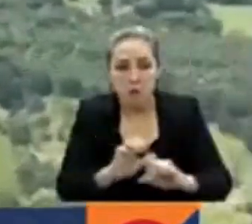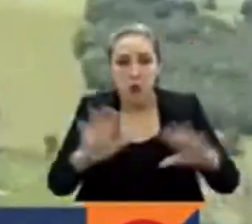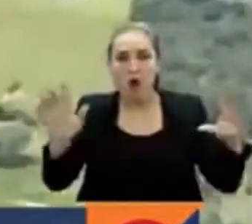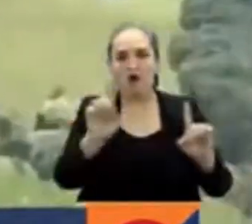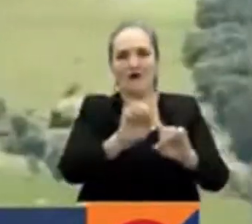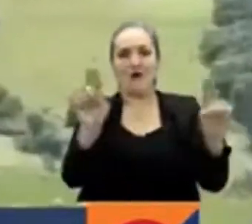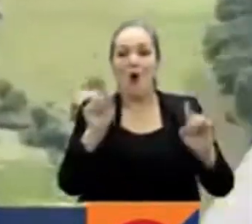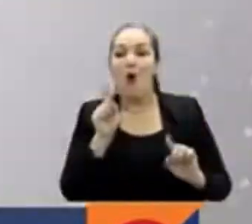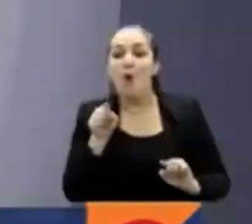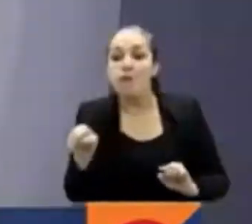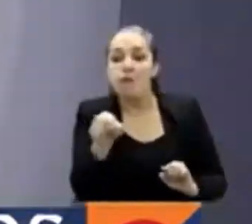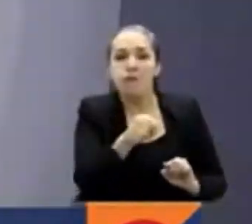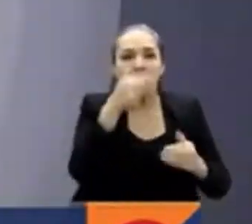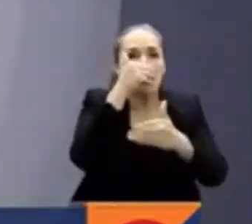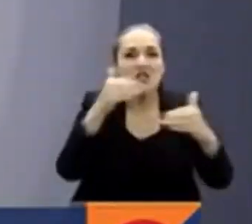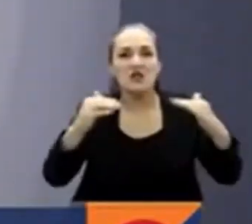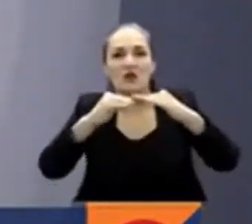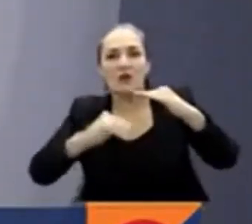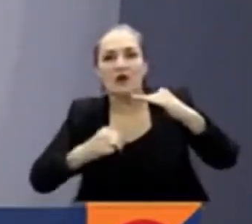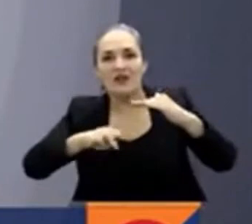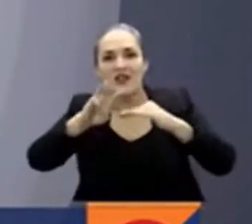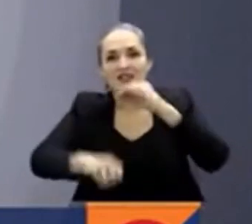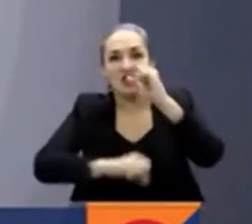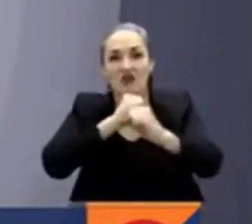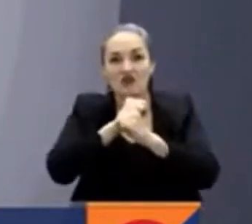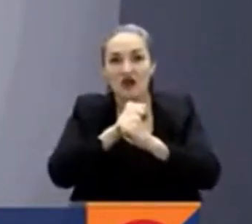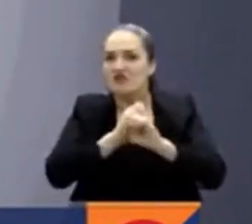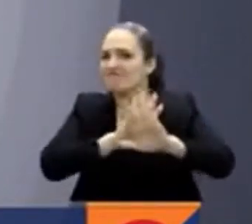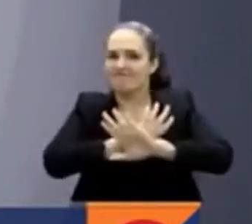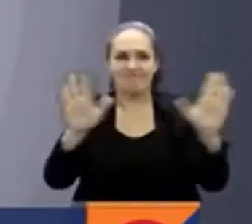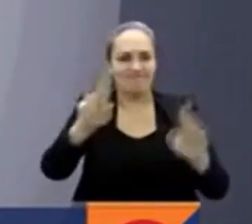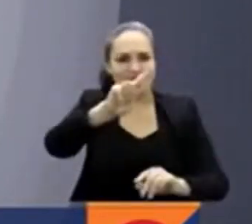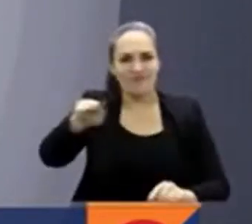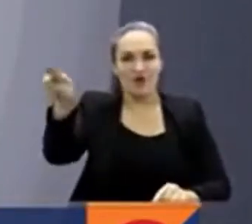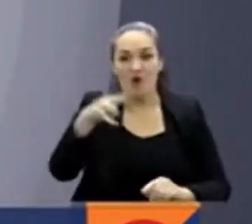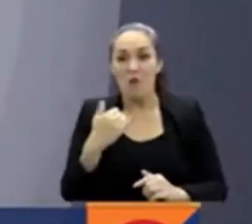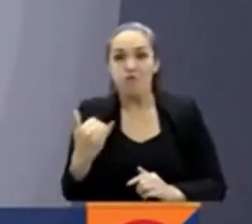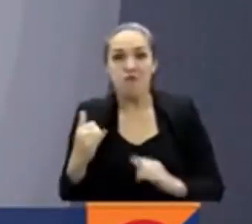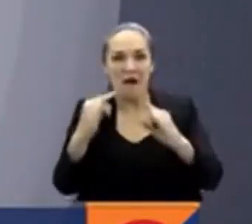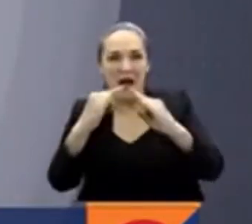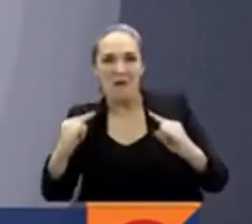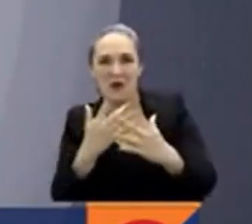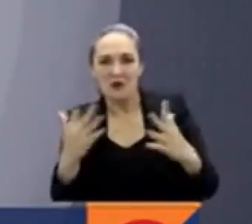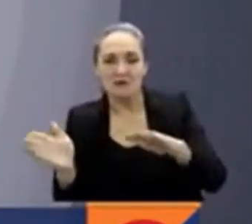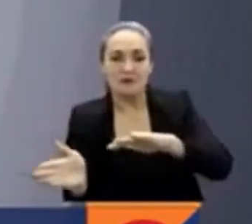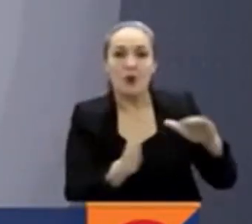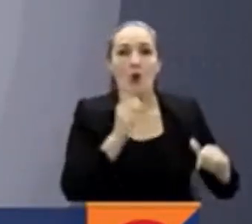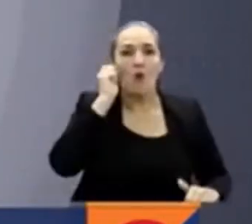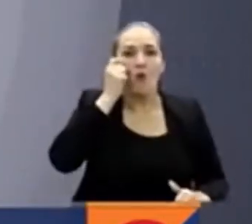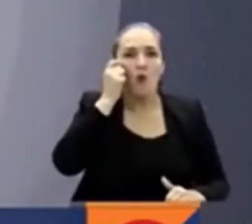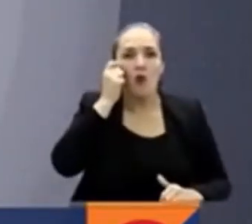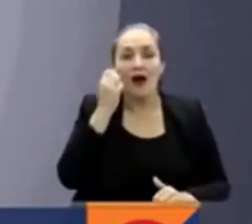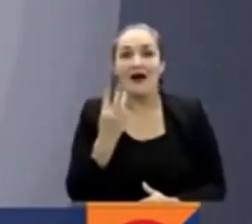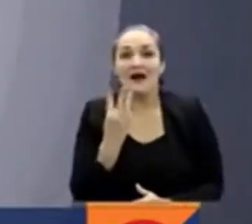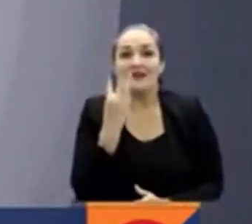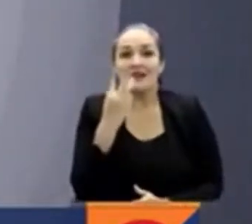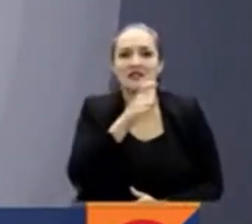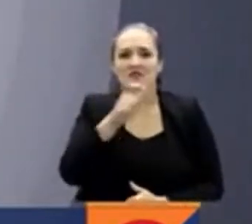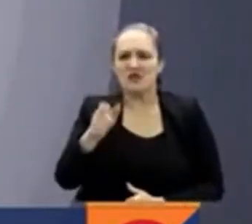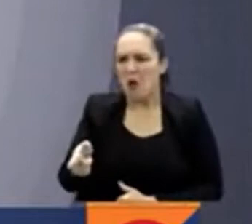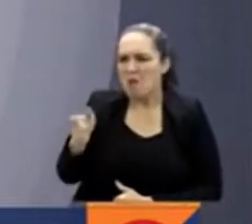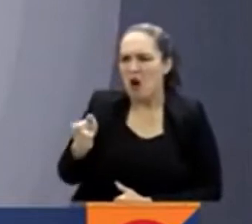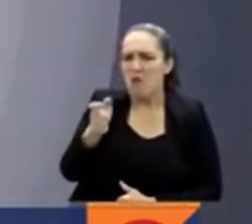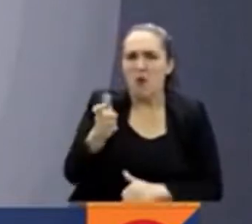los campamentos. Masacre en Buga. 3 personas fueron asesinadas en su vivienda. Autoridades